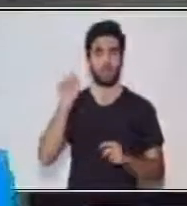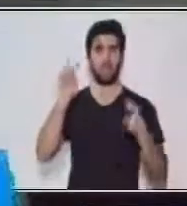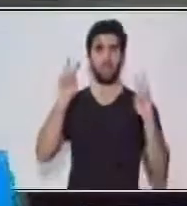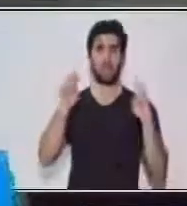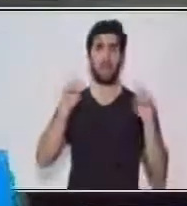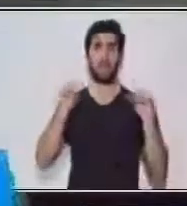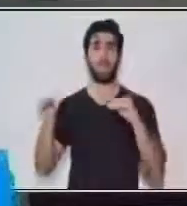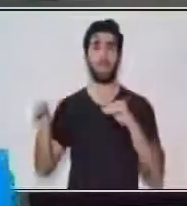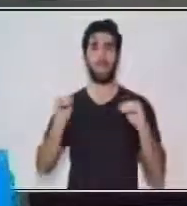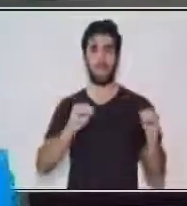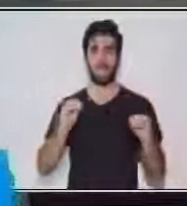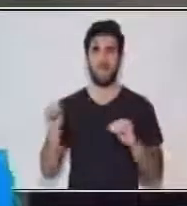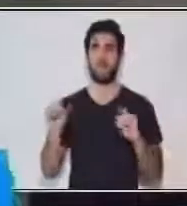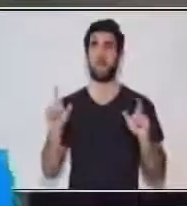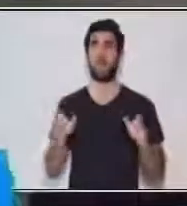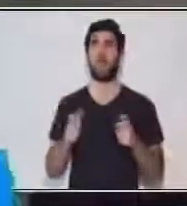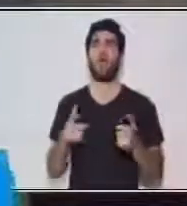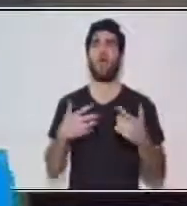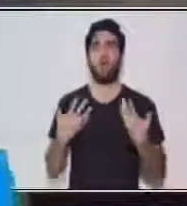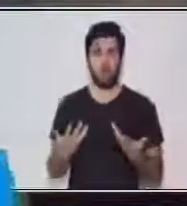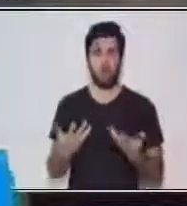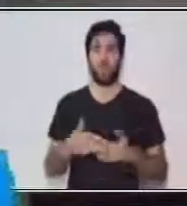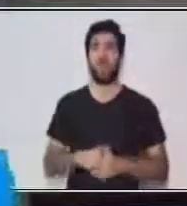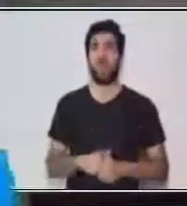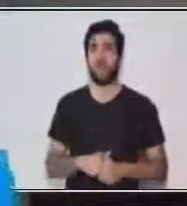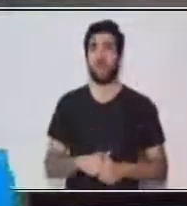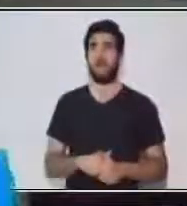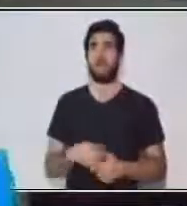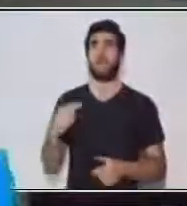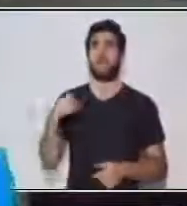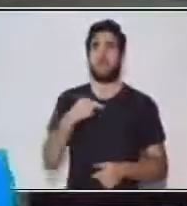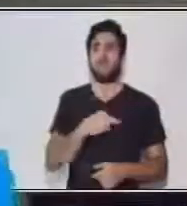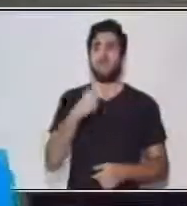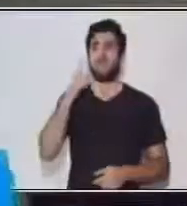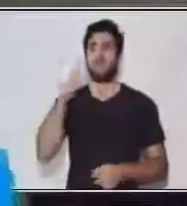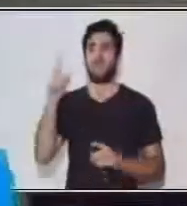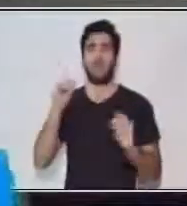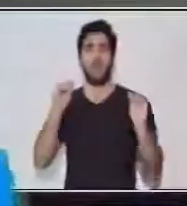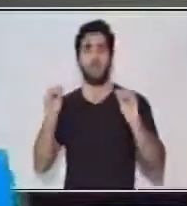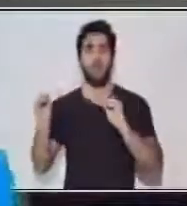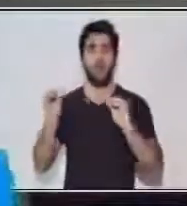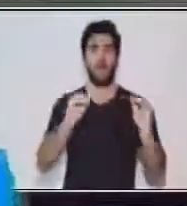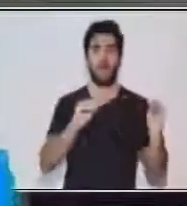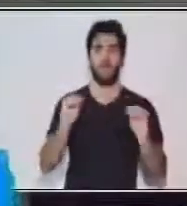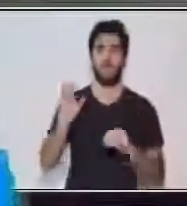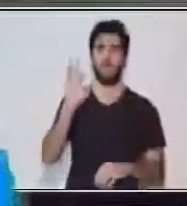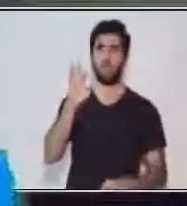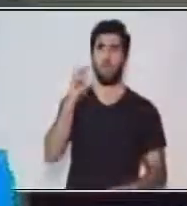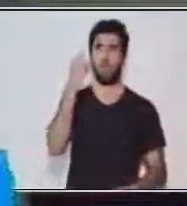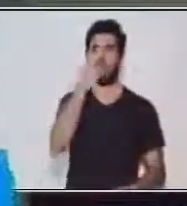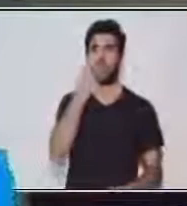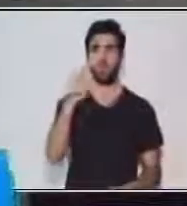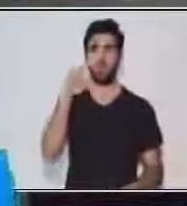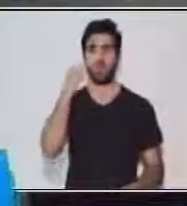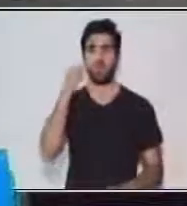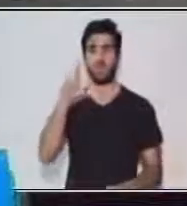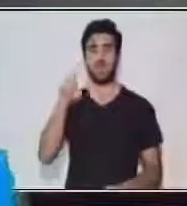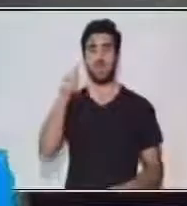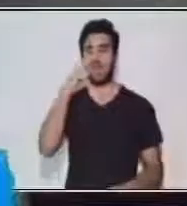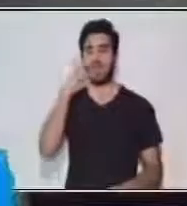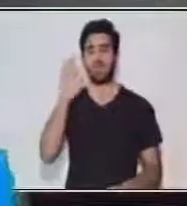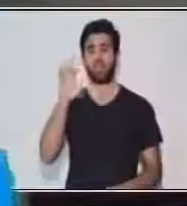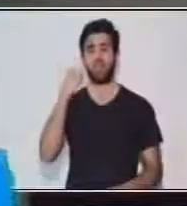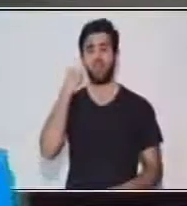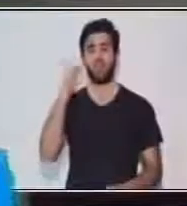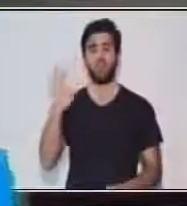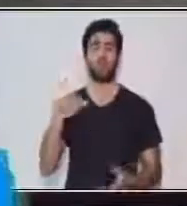movimiento. Vamos a definir movimiento oscilatorio. ¿Qué es un movimiento oscilatorio? Es un